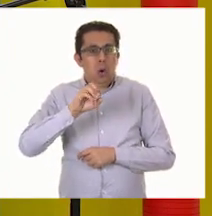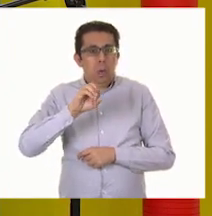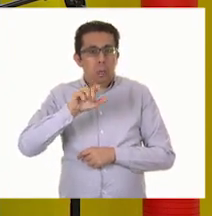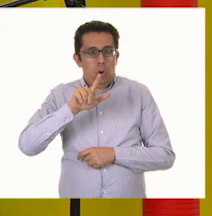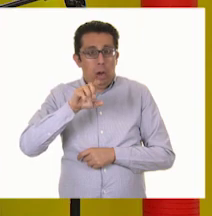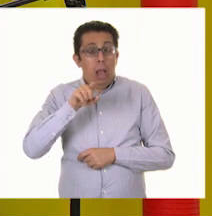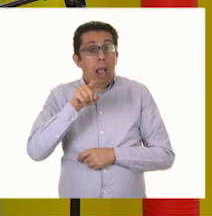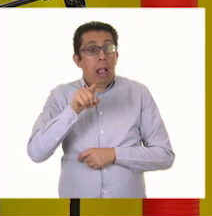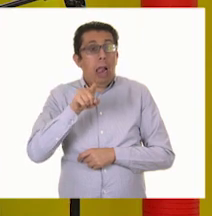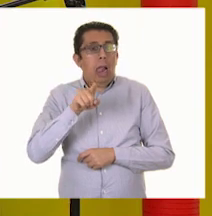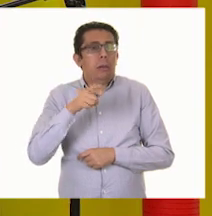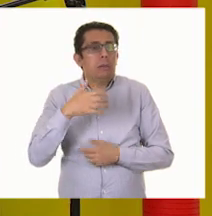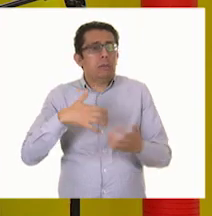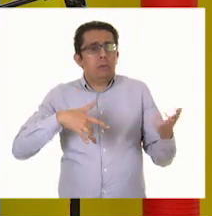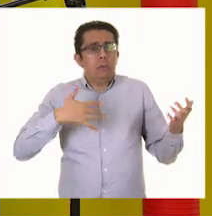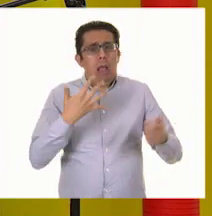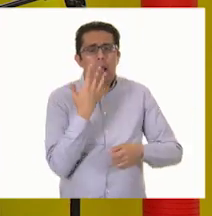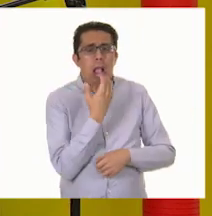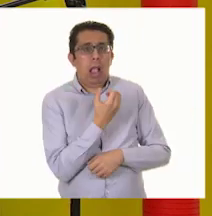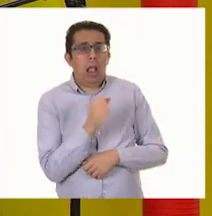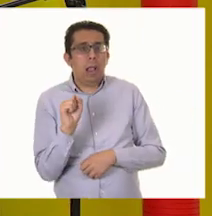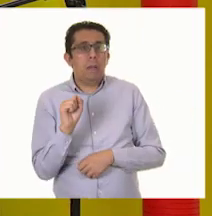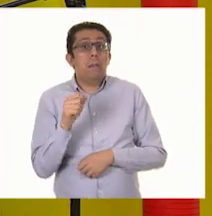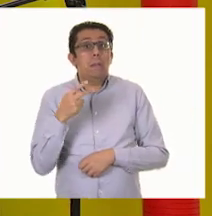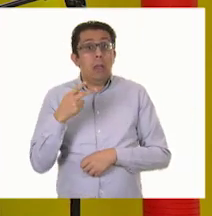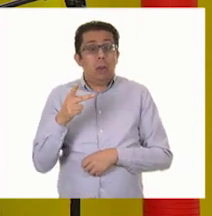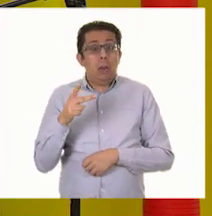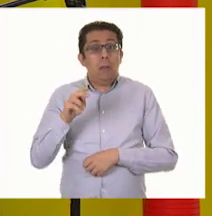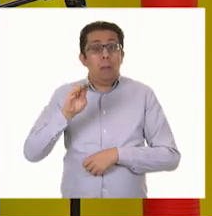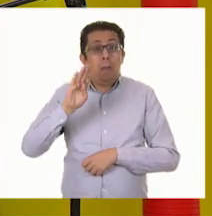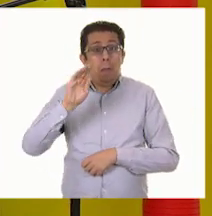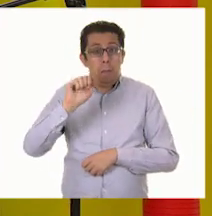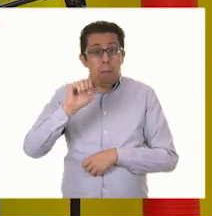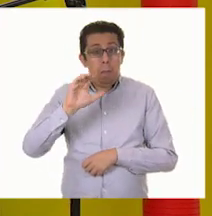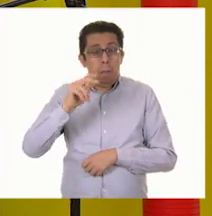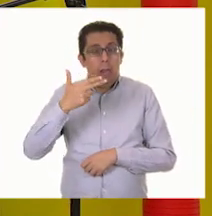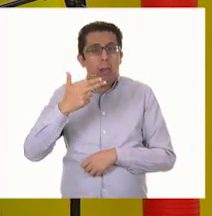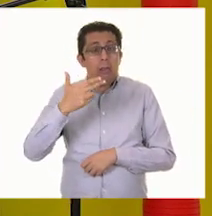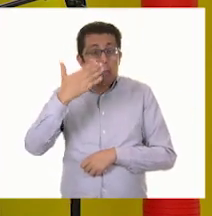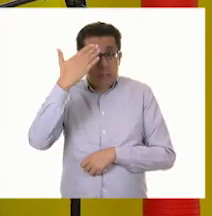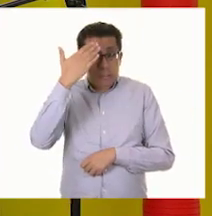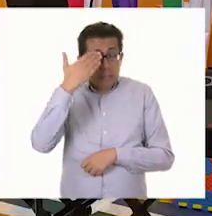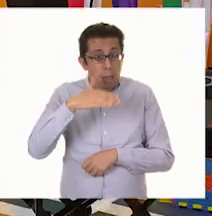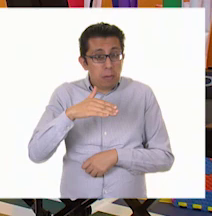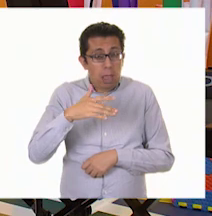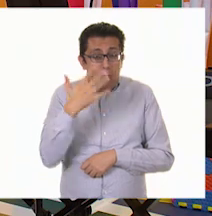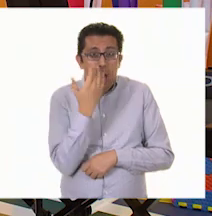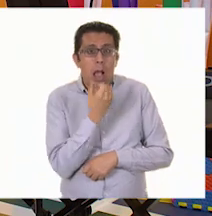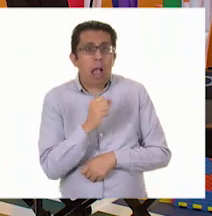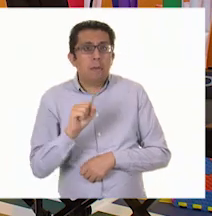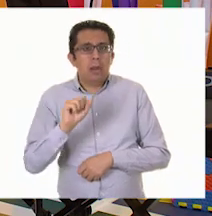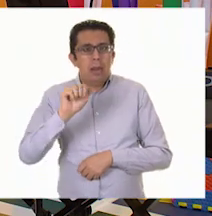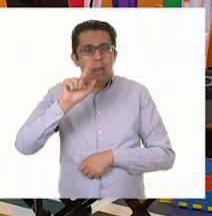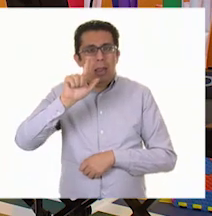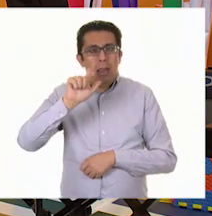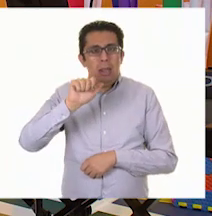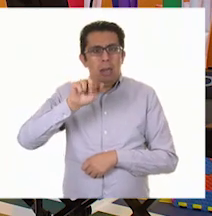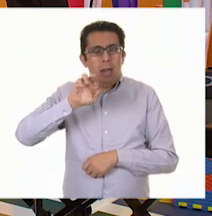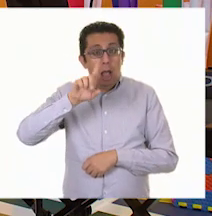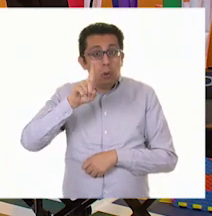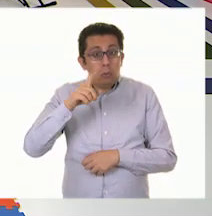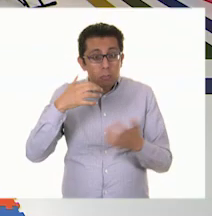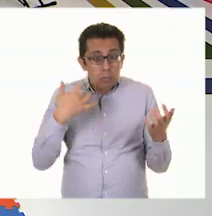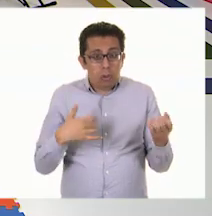Bach, aunque maestro en casi todos los instrumentos, no era muy bueno en el laúd. ¿Entonces qué hizo